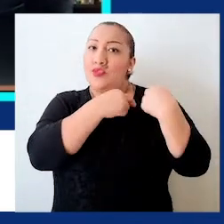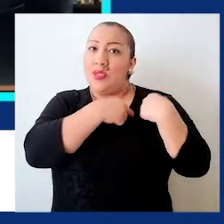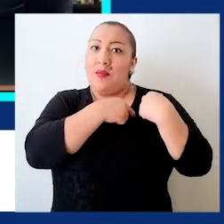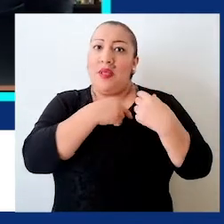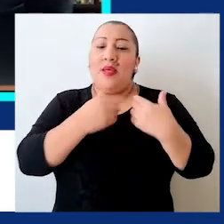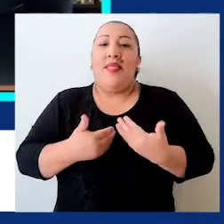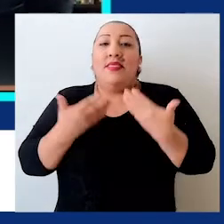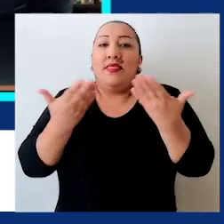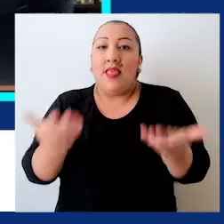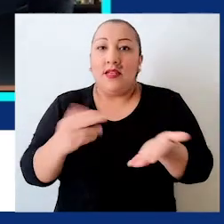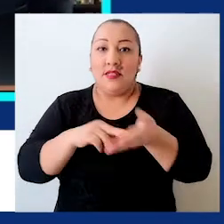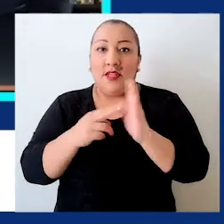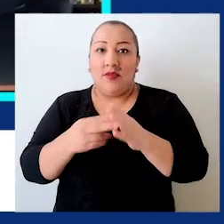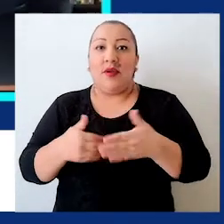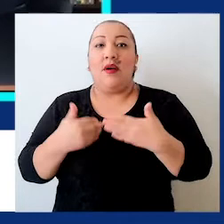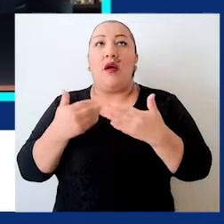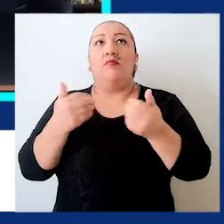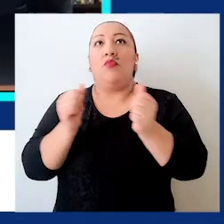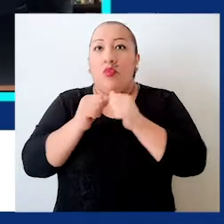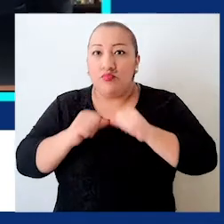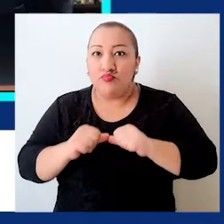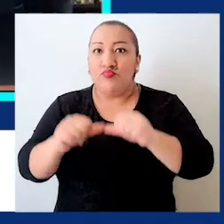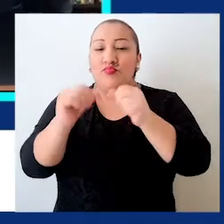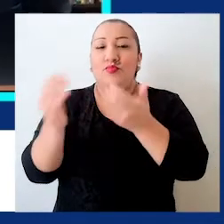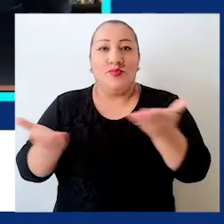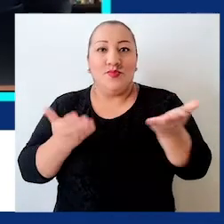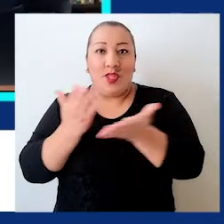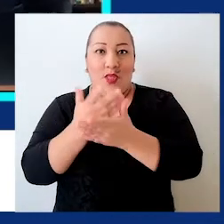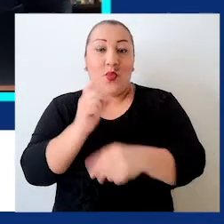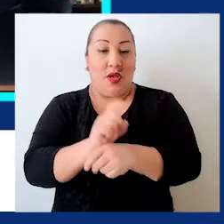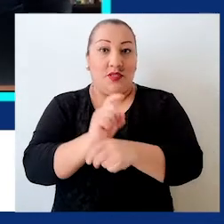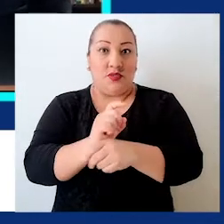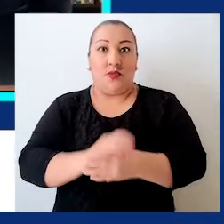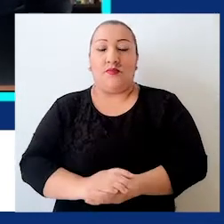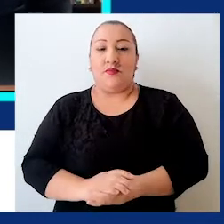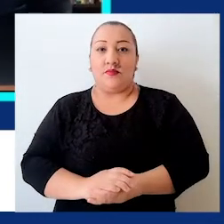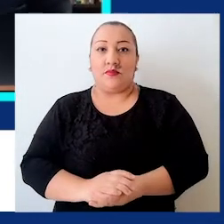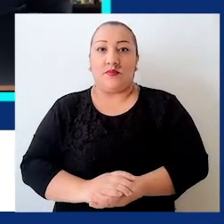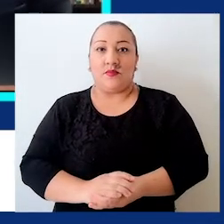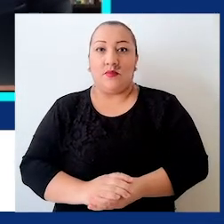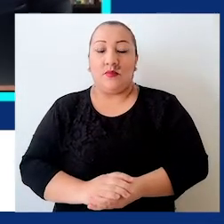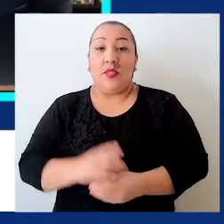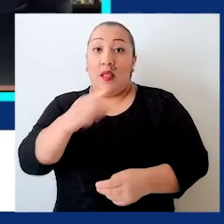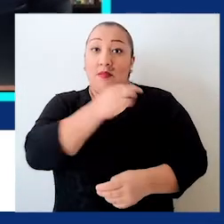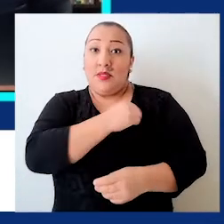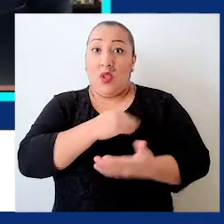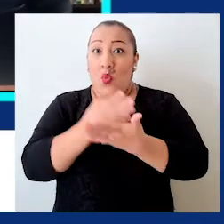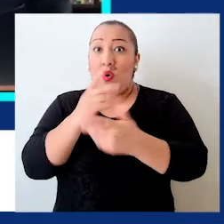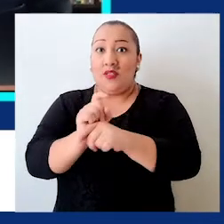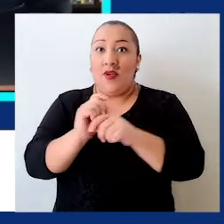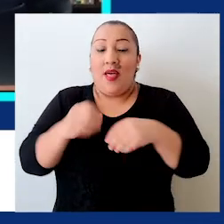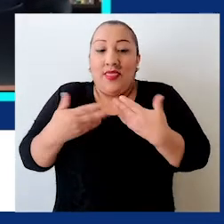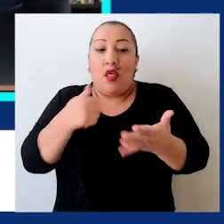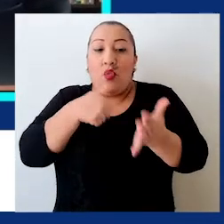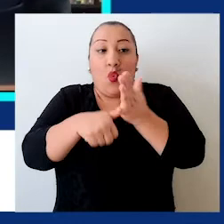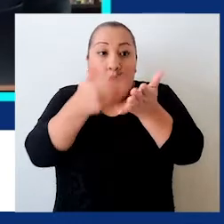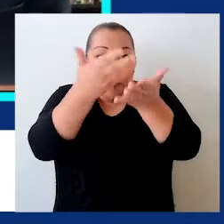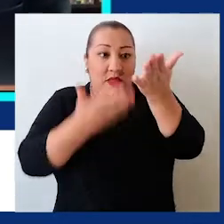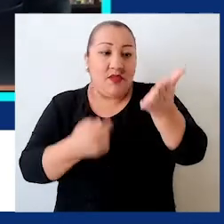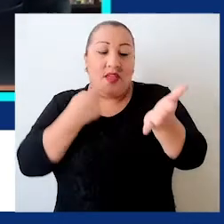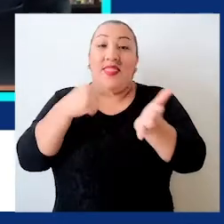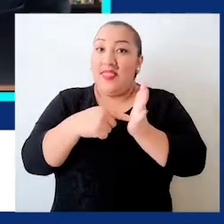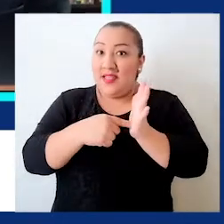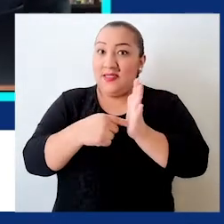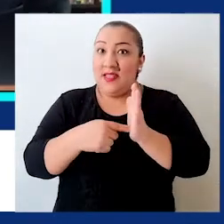de garantizar la prestación y continuidad del servicio educativo. En ese sentido, el Ministerio de Educación ha emitido un marco normativo que